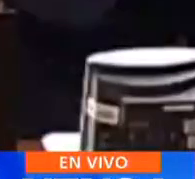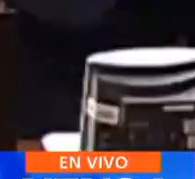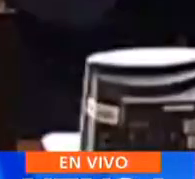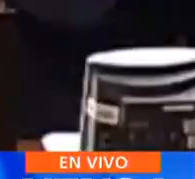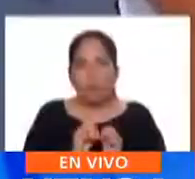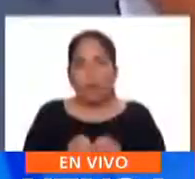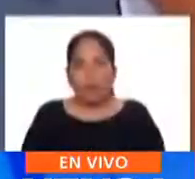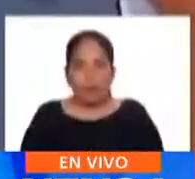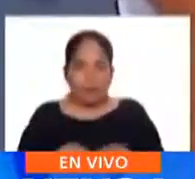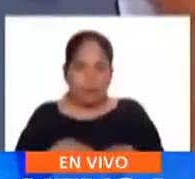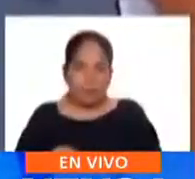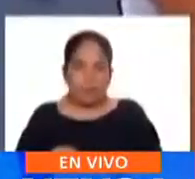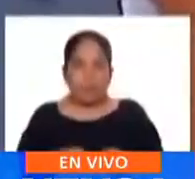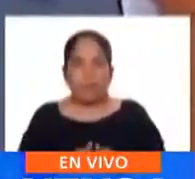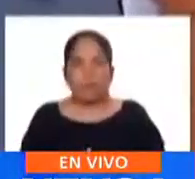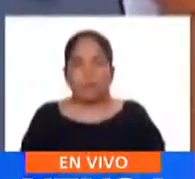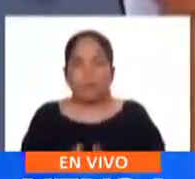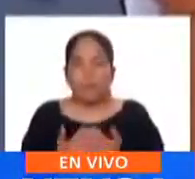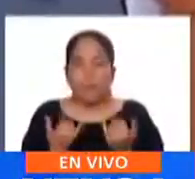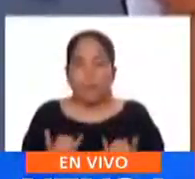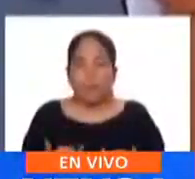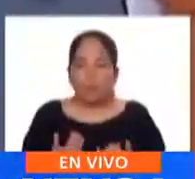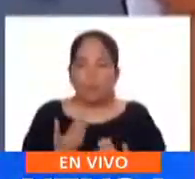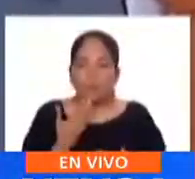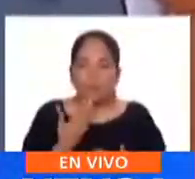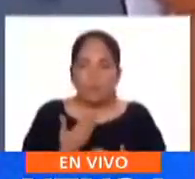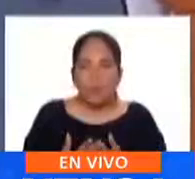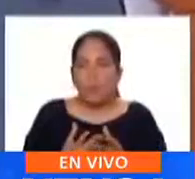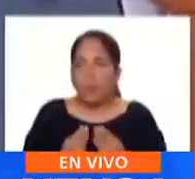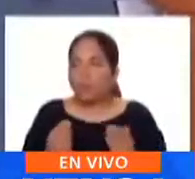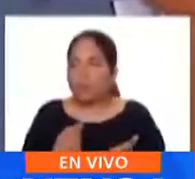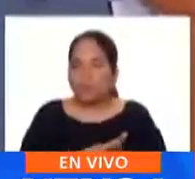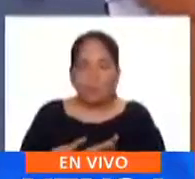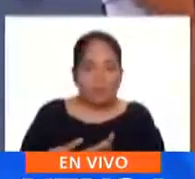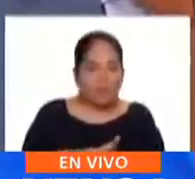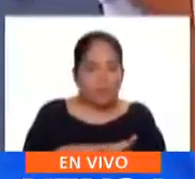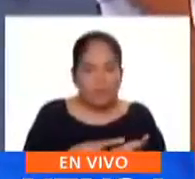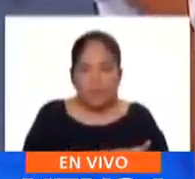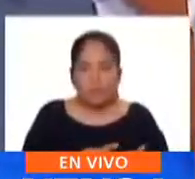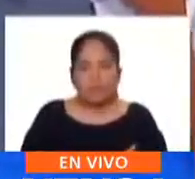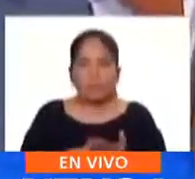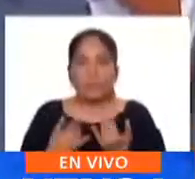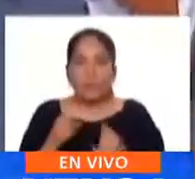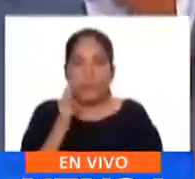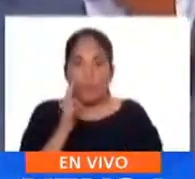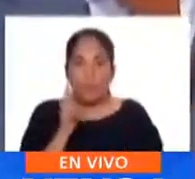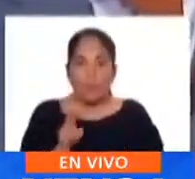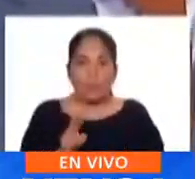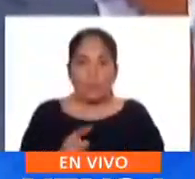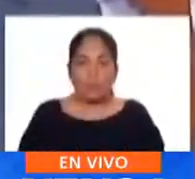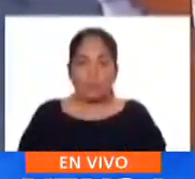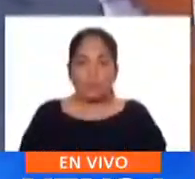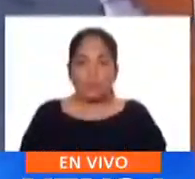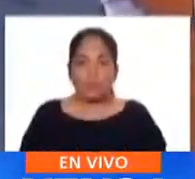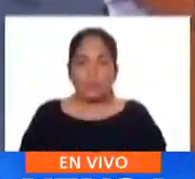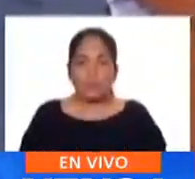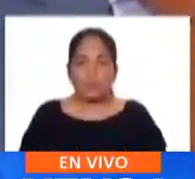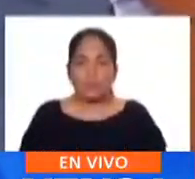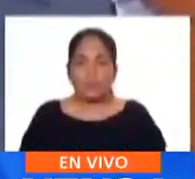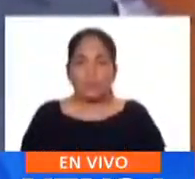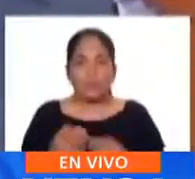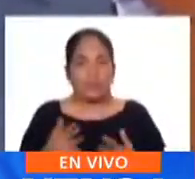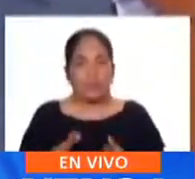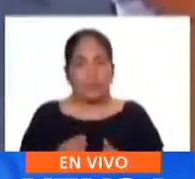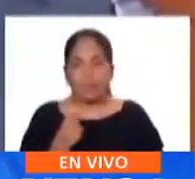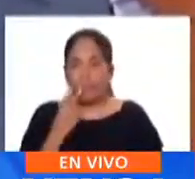2023. Finalmente, el día de hoy, a través de un largo debate y la votación, hemos visto que